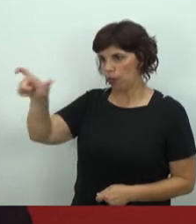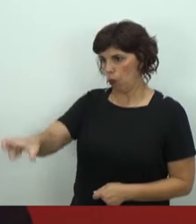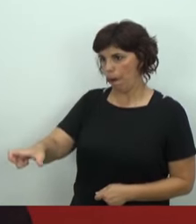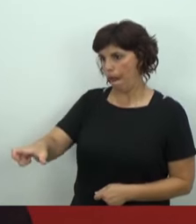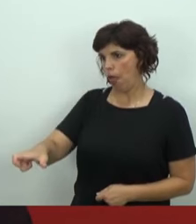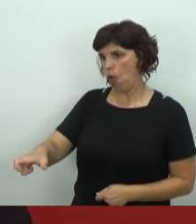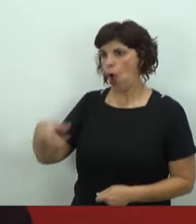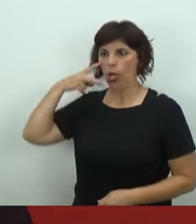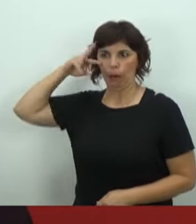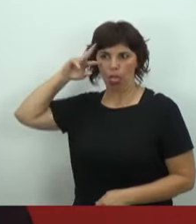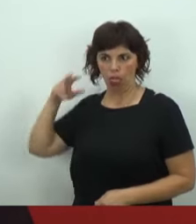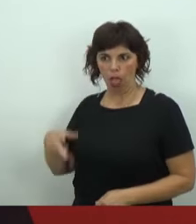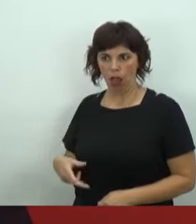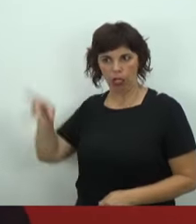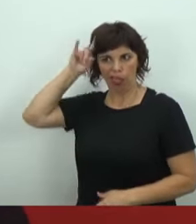me lo dudo.